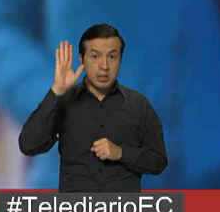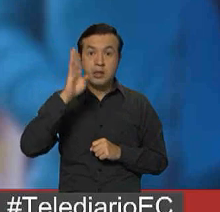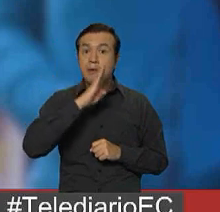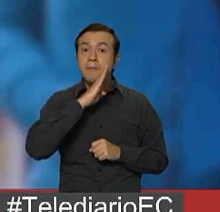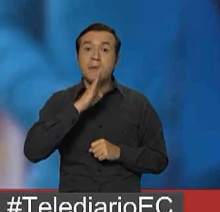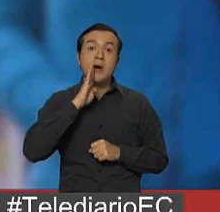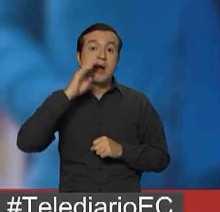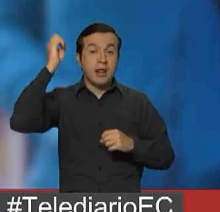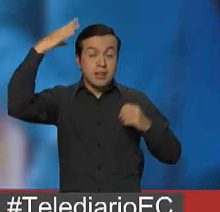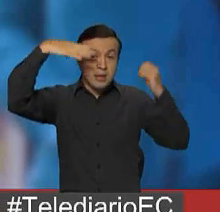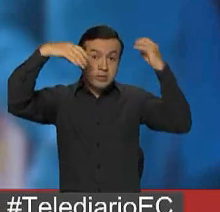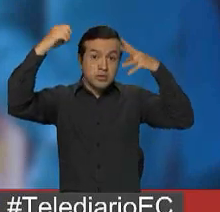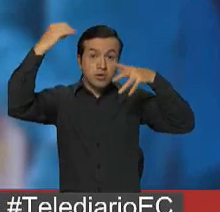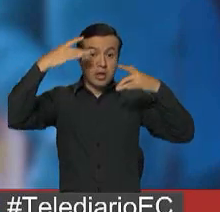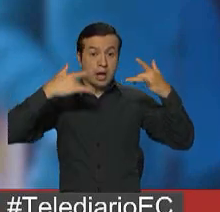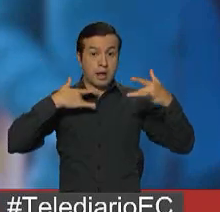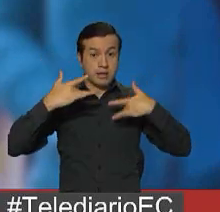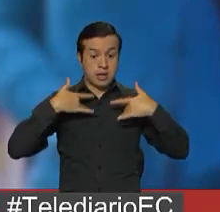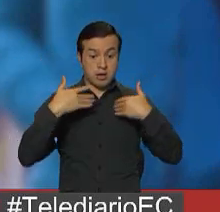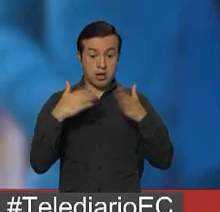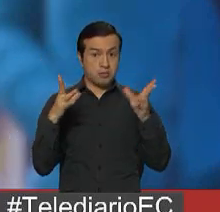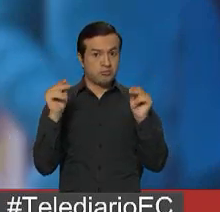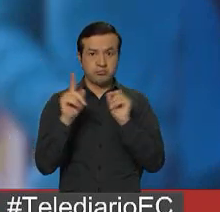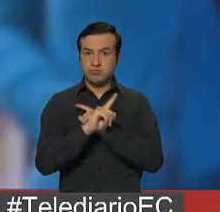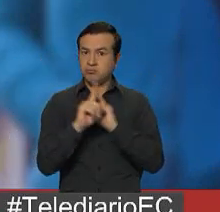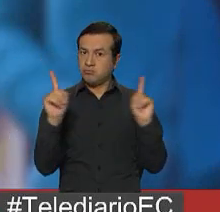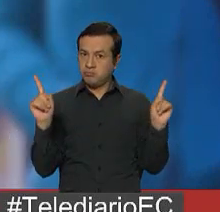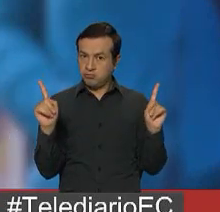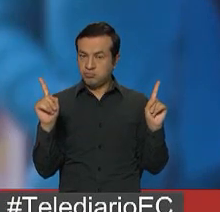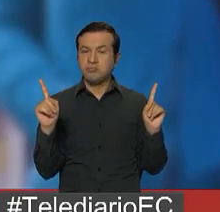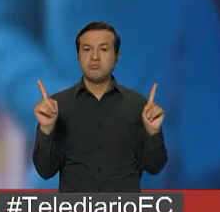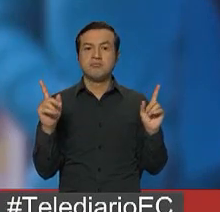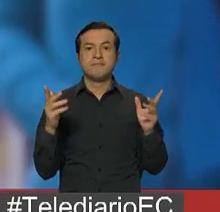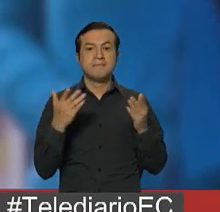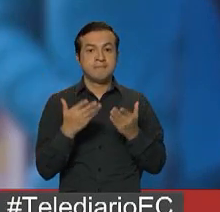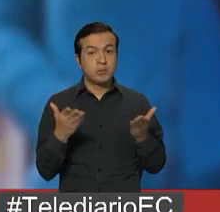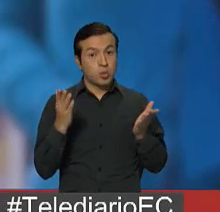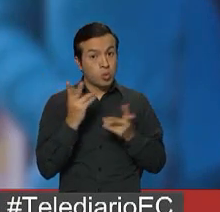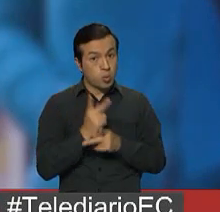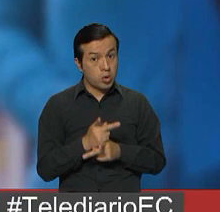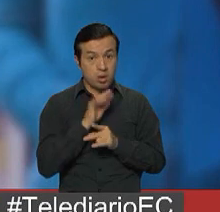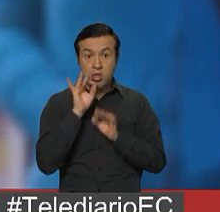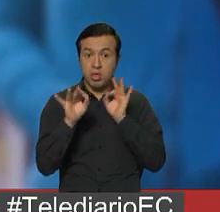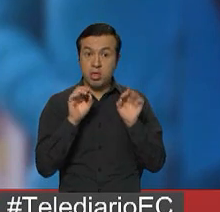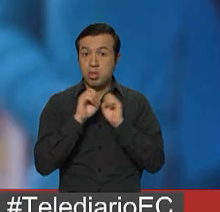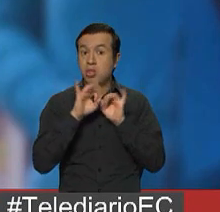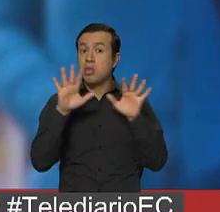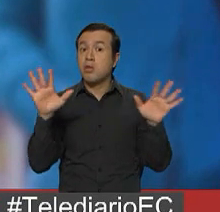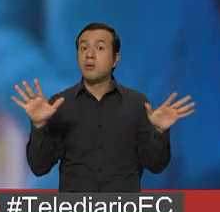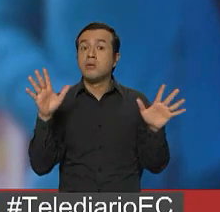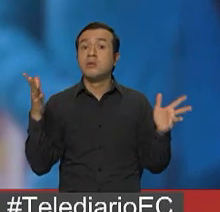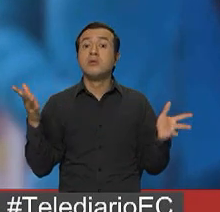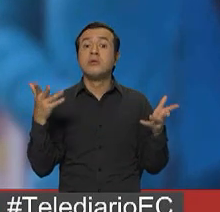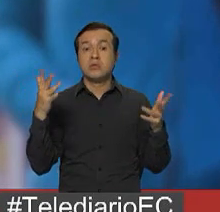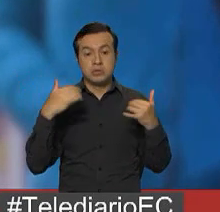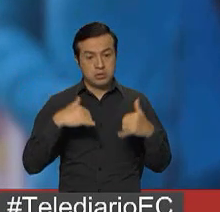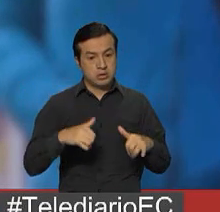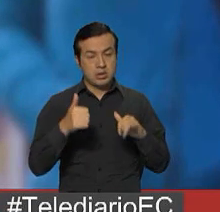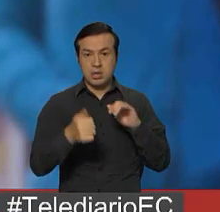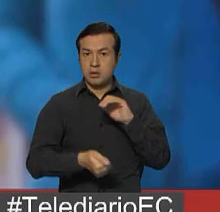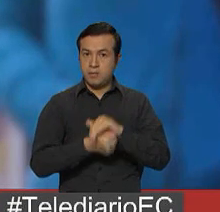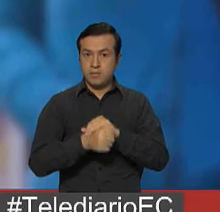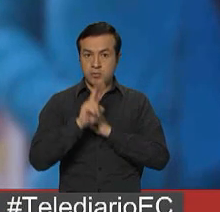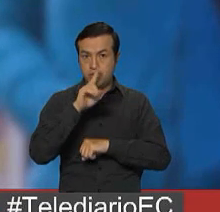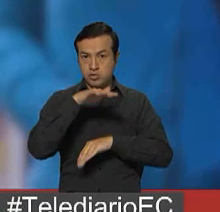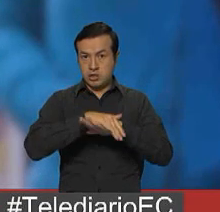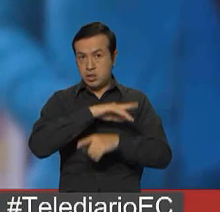discotecas y teatros se recuerda a la ciudadanía que con el fin de evitar la propagación del coronavirus se mantiene el toque de queda desde las